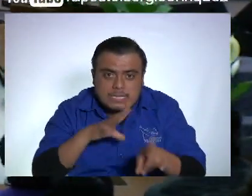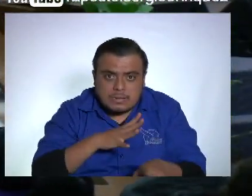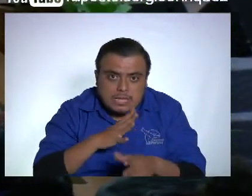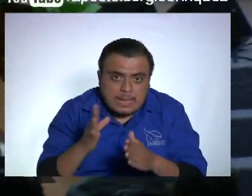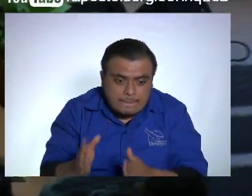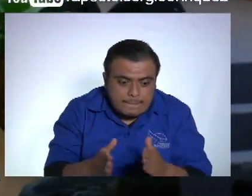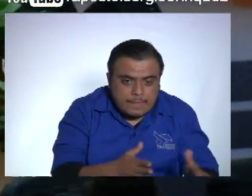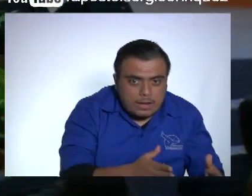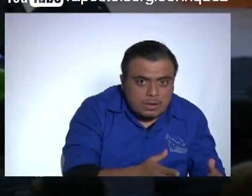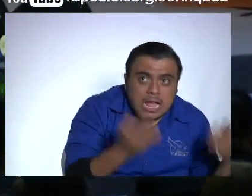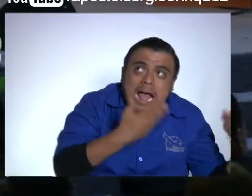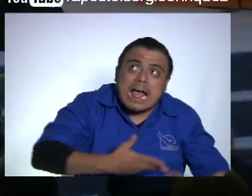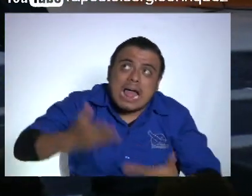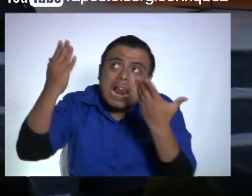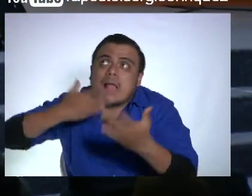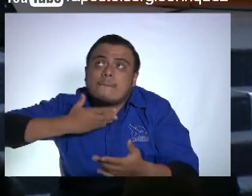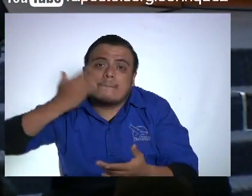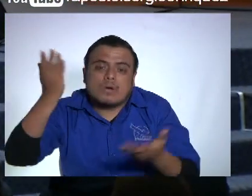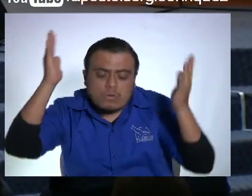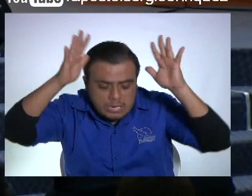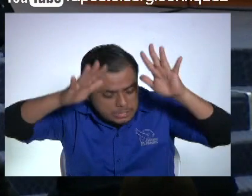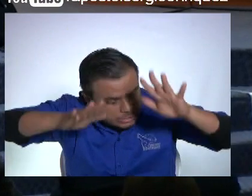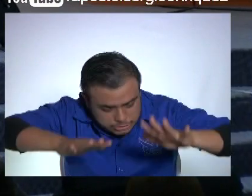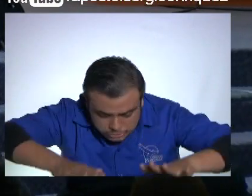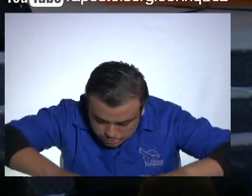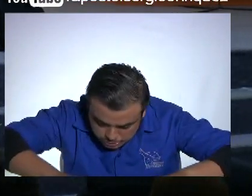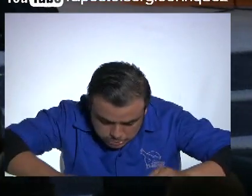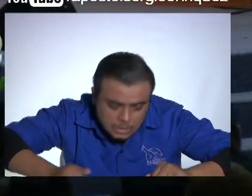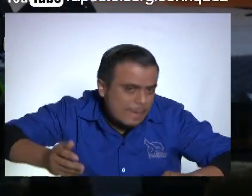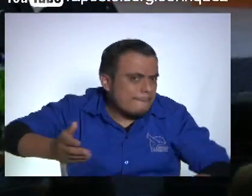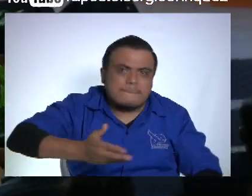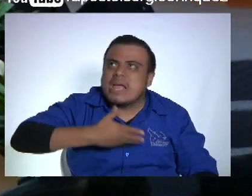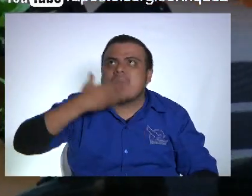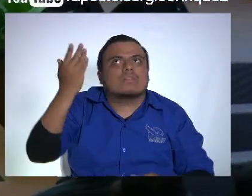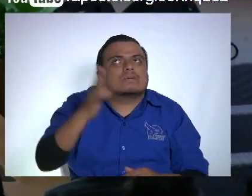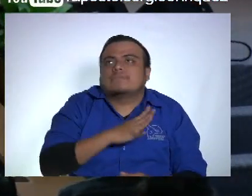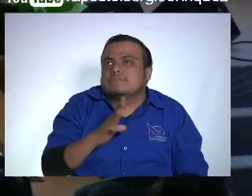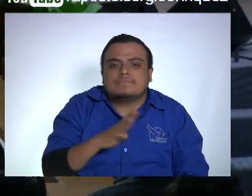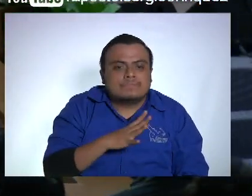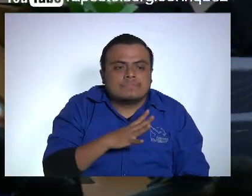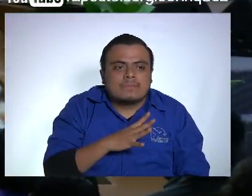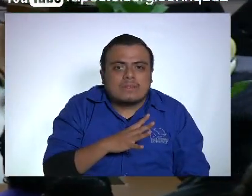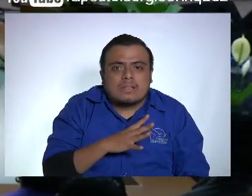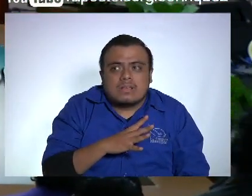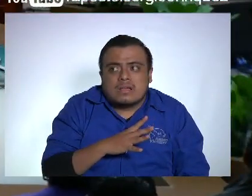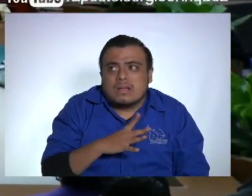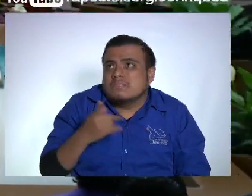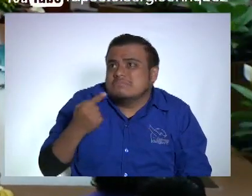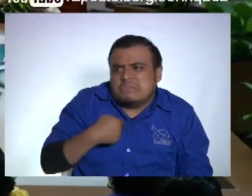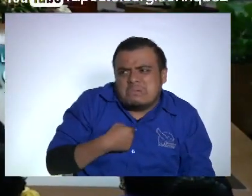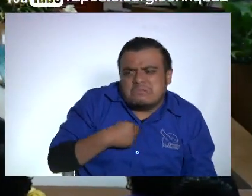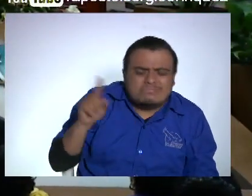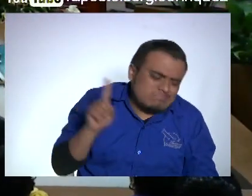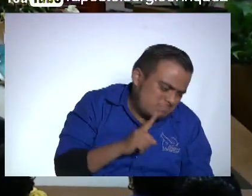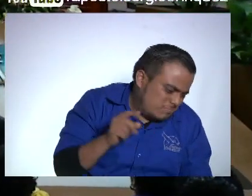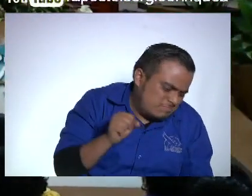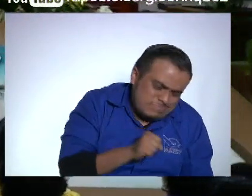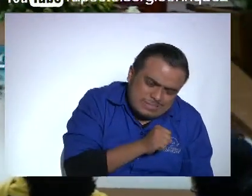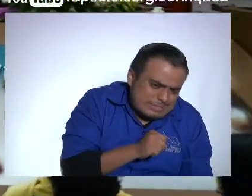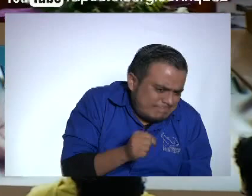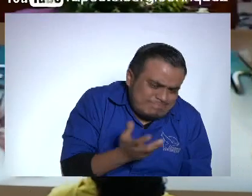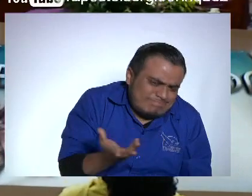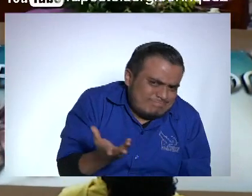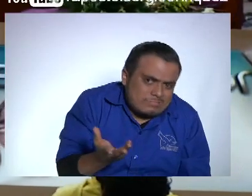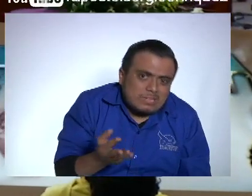nuestro mejor perfume, lo mejor que tengamos, nuestro mejor perfume. No, es que yo no tengo voz. Eso no lo está viendo el